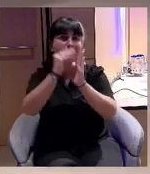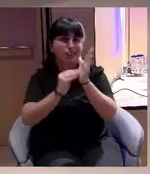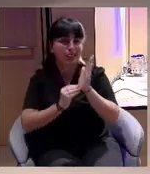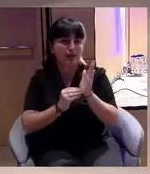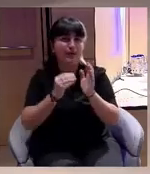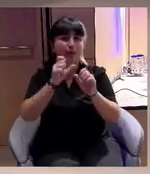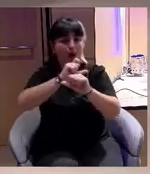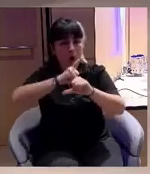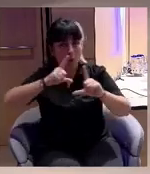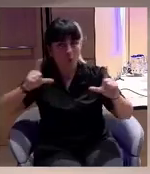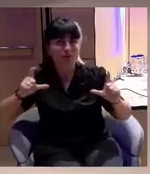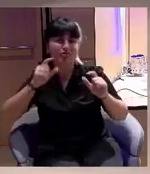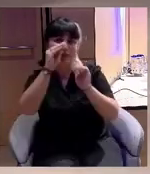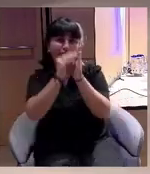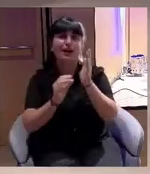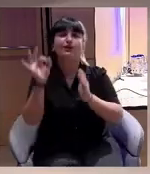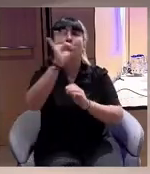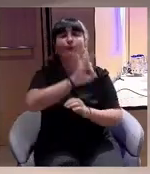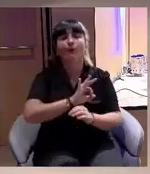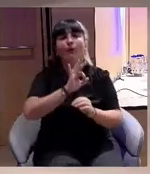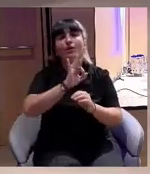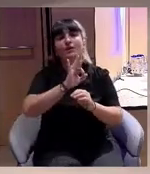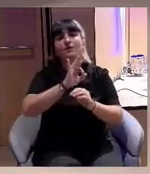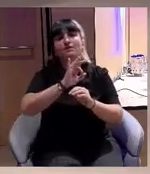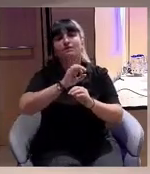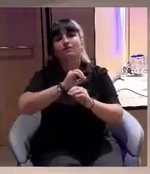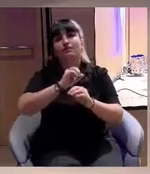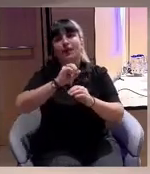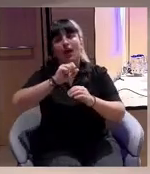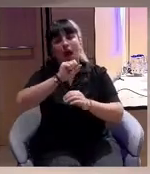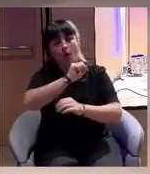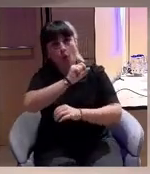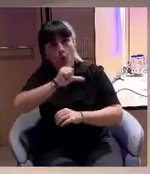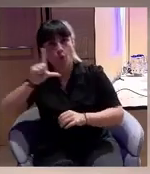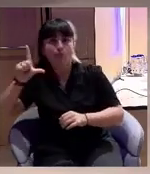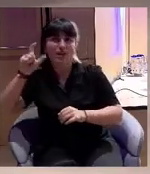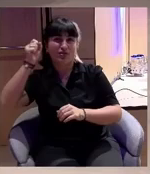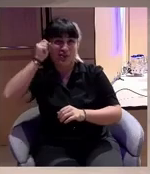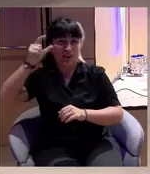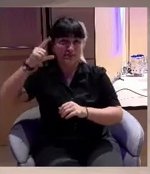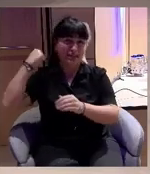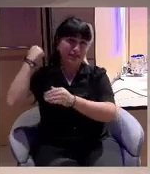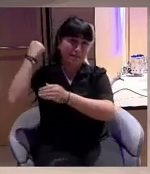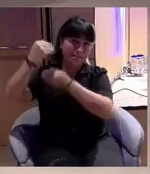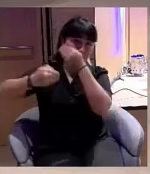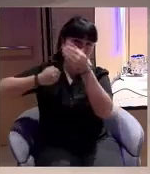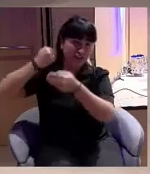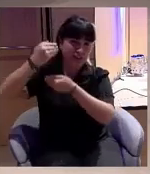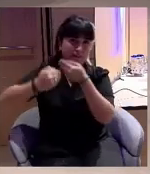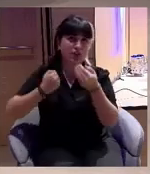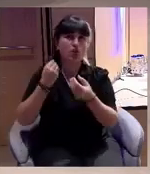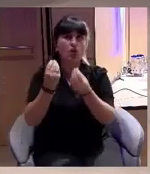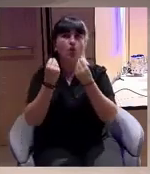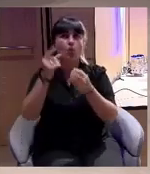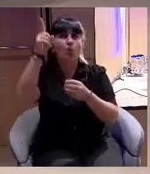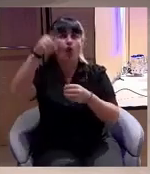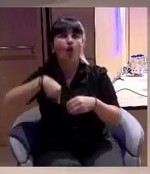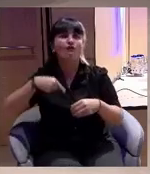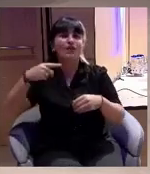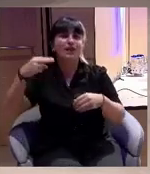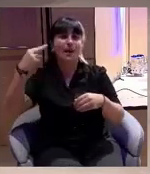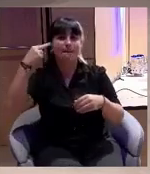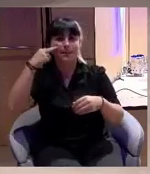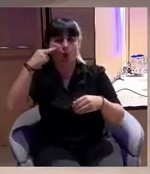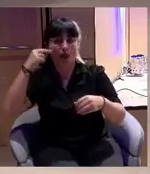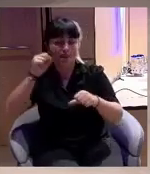cantidad de datos como en términos del aumento de la capacidad de procesamiento impacta sobre los procesos políticos